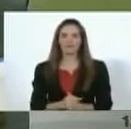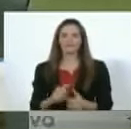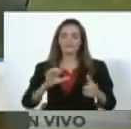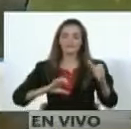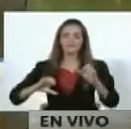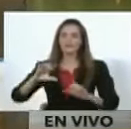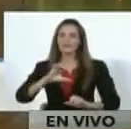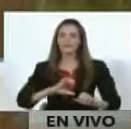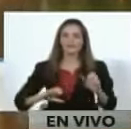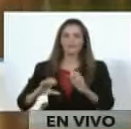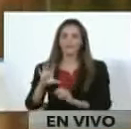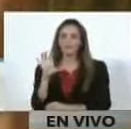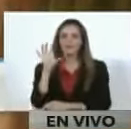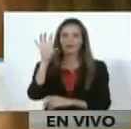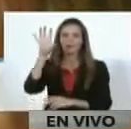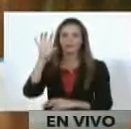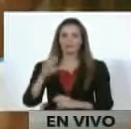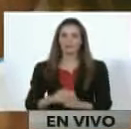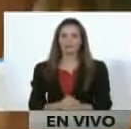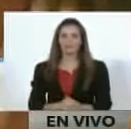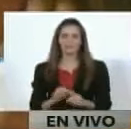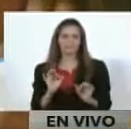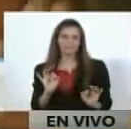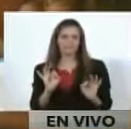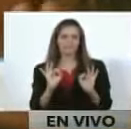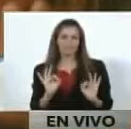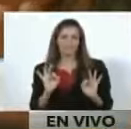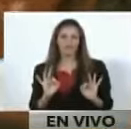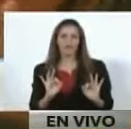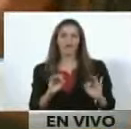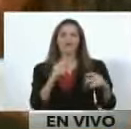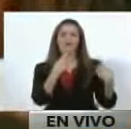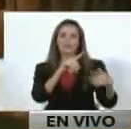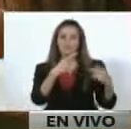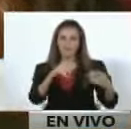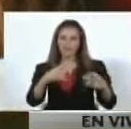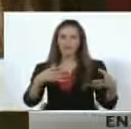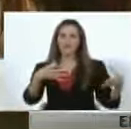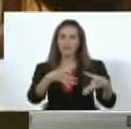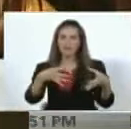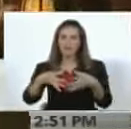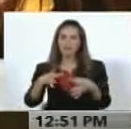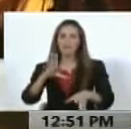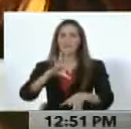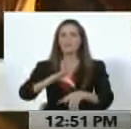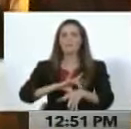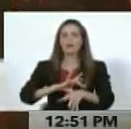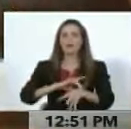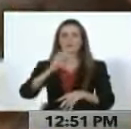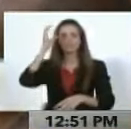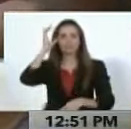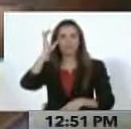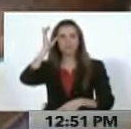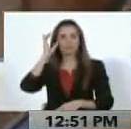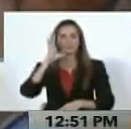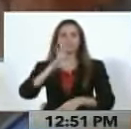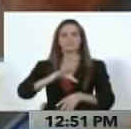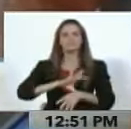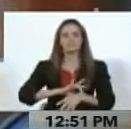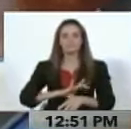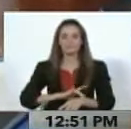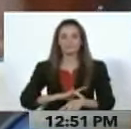del país como especialistas en las distintas ramas del conocimiento